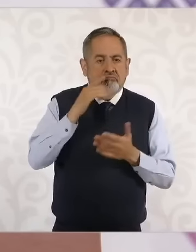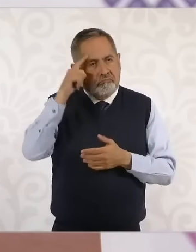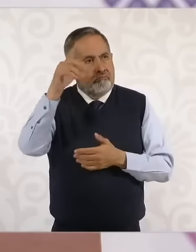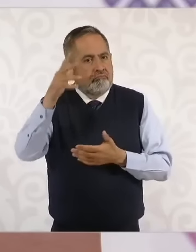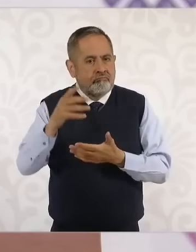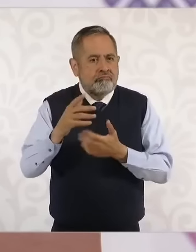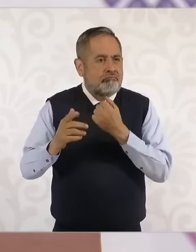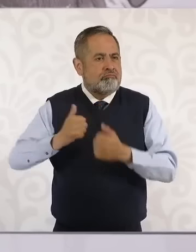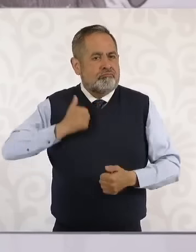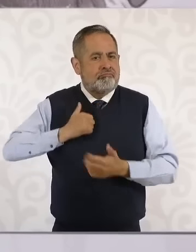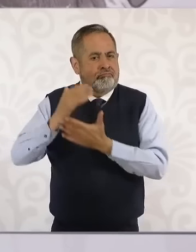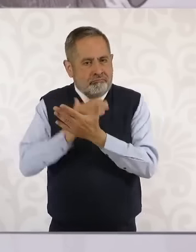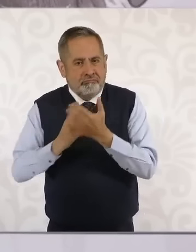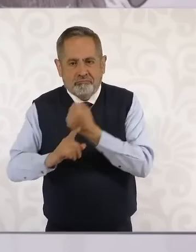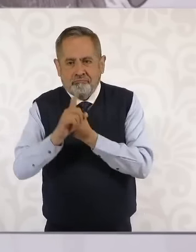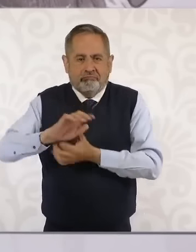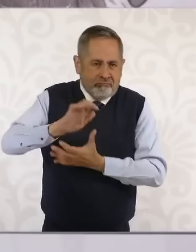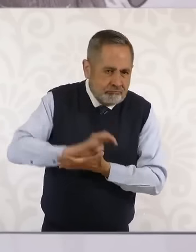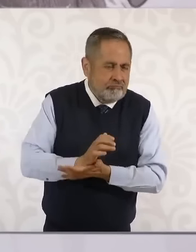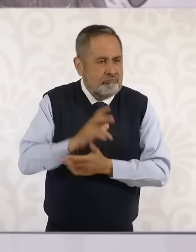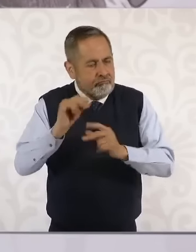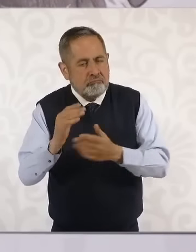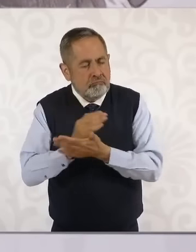y a partir de ahí se establece un